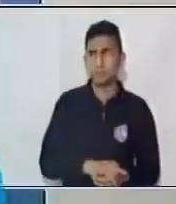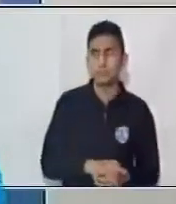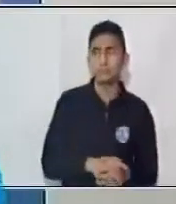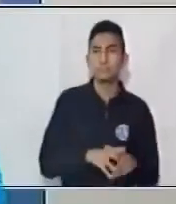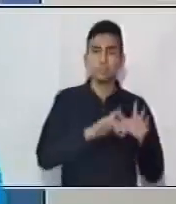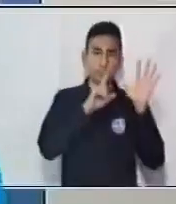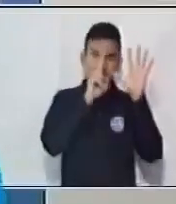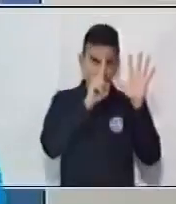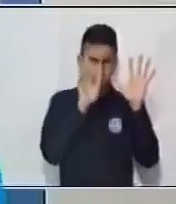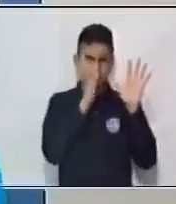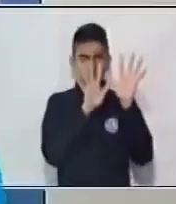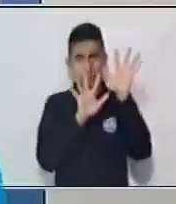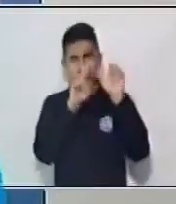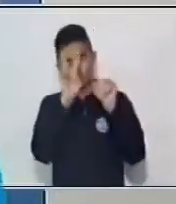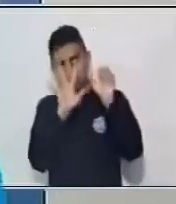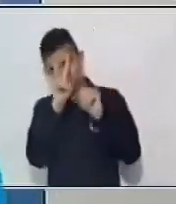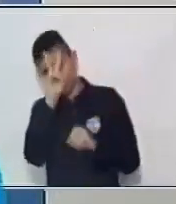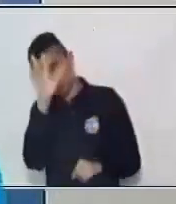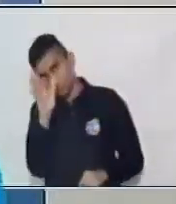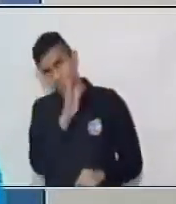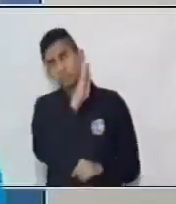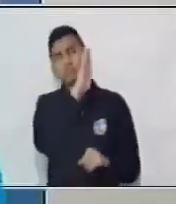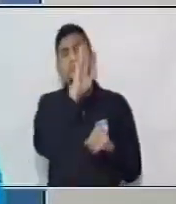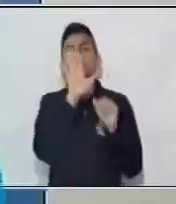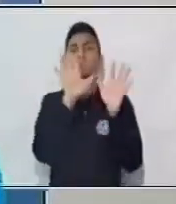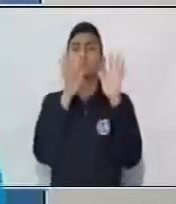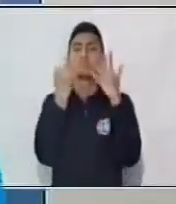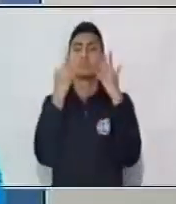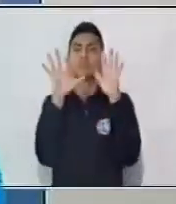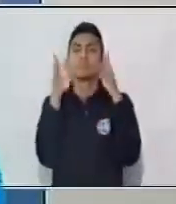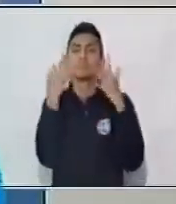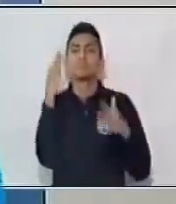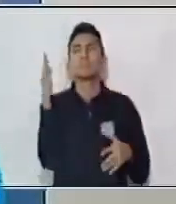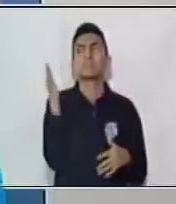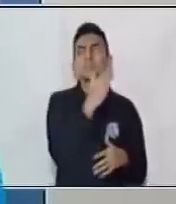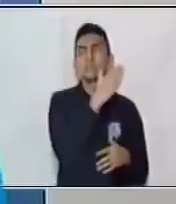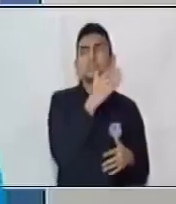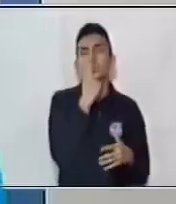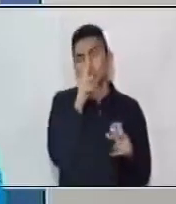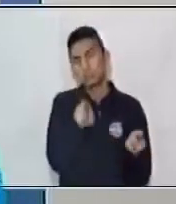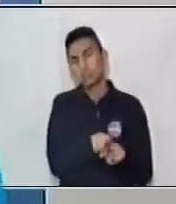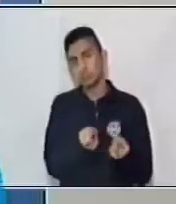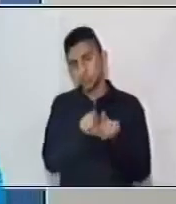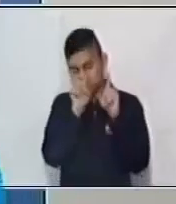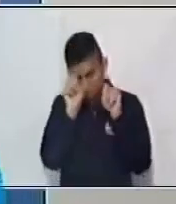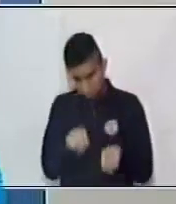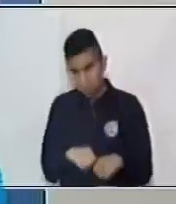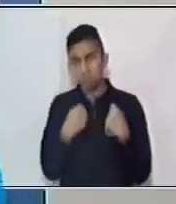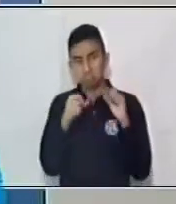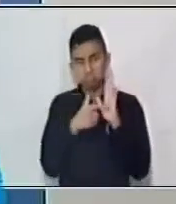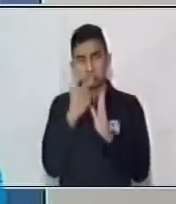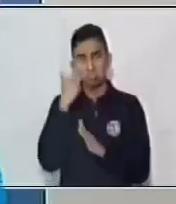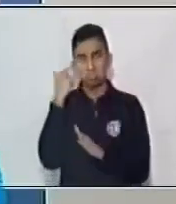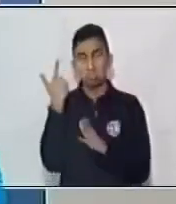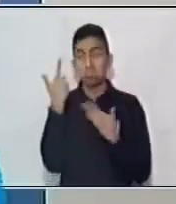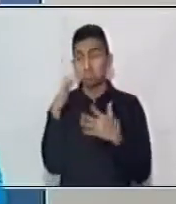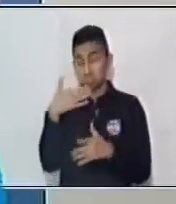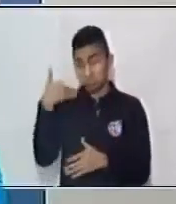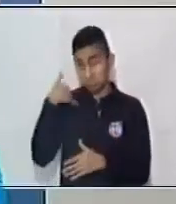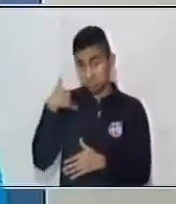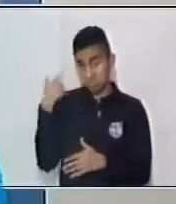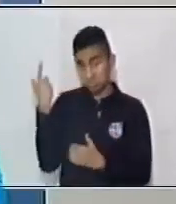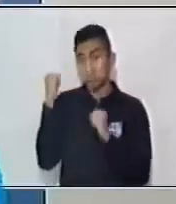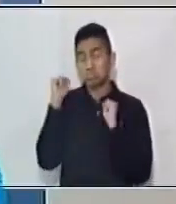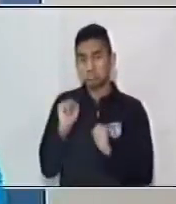6, el 12, 6 por 3, 18, porque también se hacen las multiplicaciones acá. Y acá nosotros